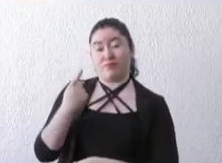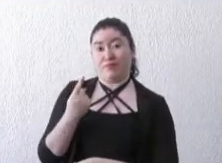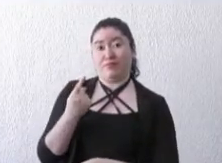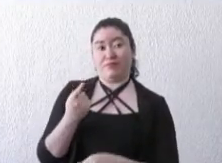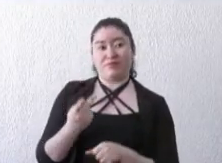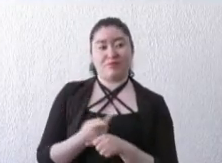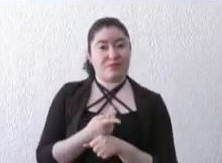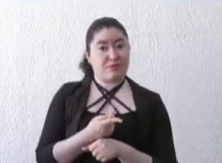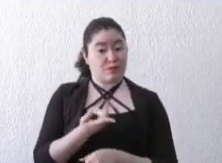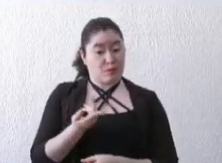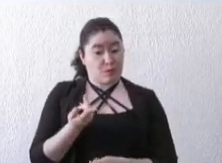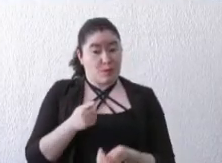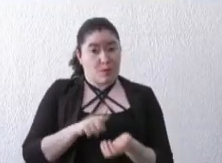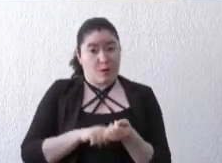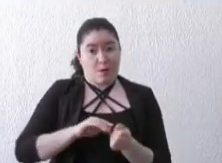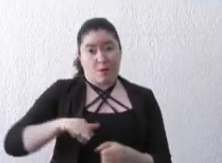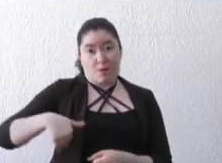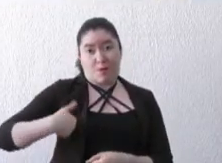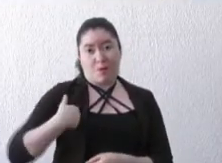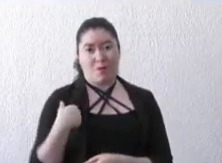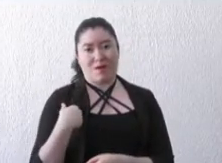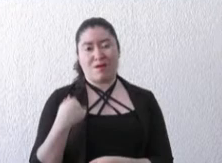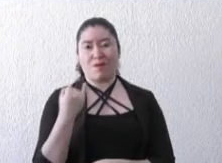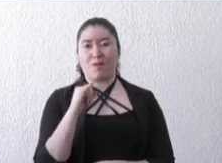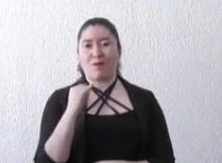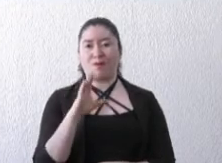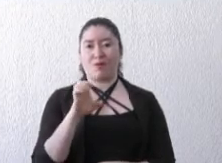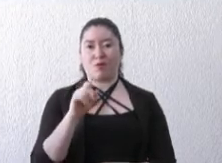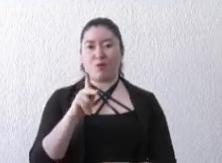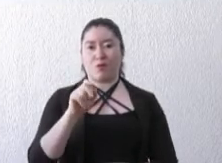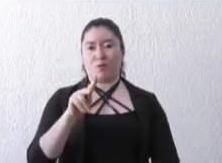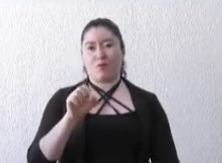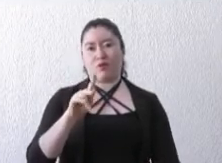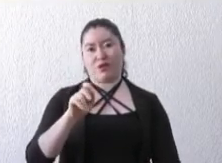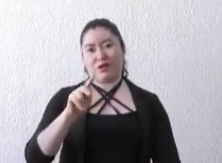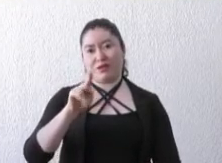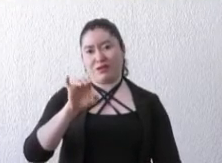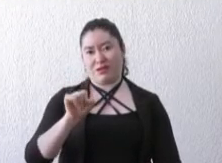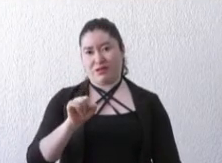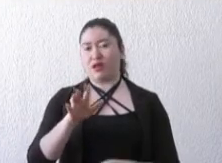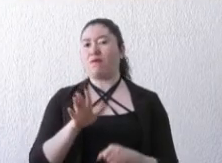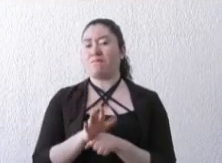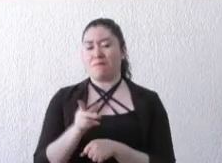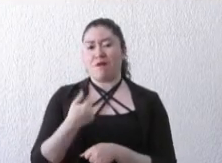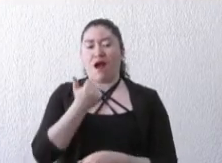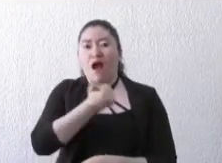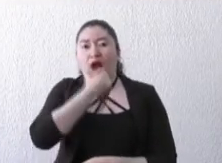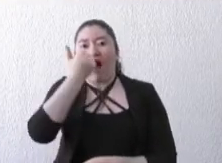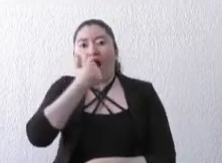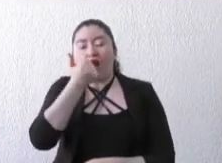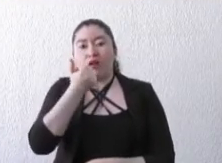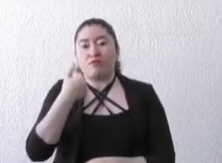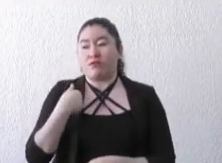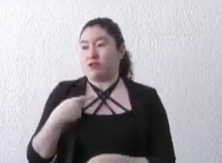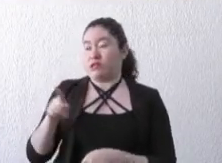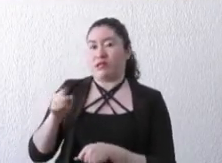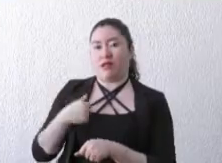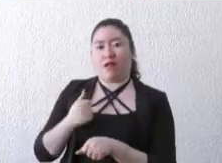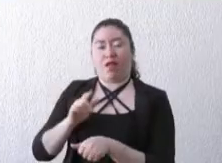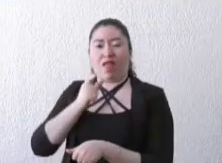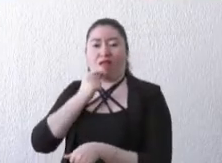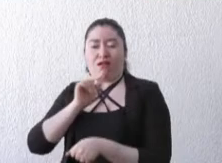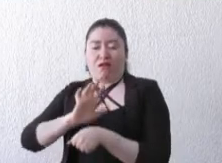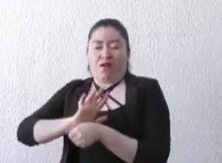resguardaron en el jueves de Corpus Christi a estudiantes que estaban huyendo de la represión de